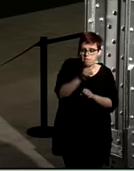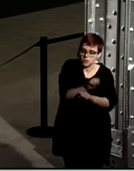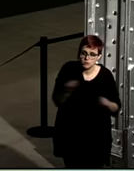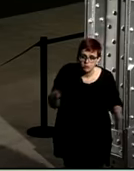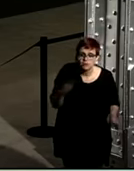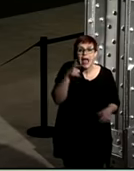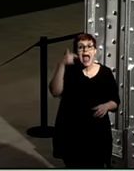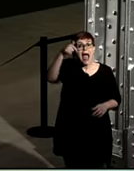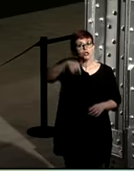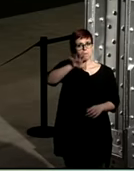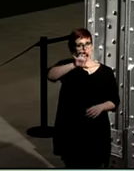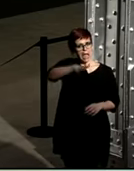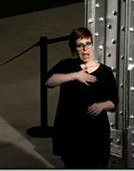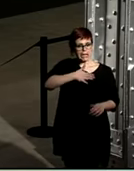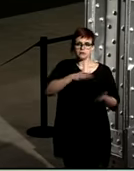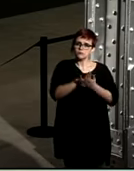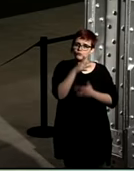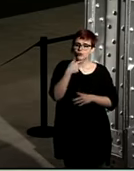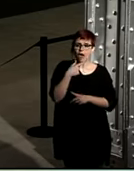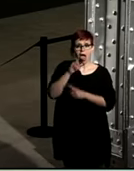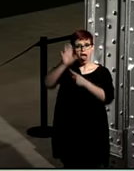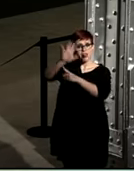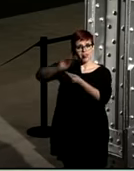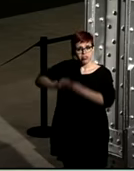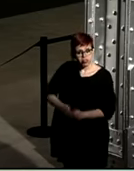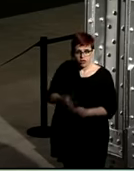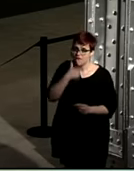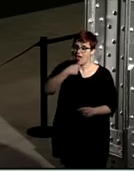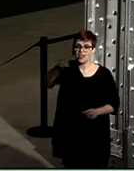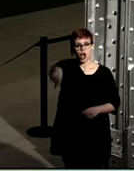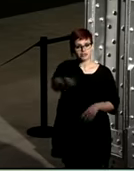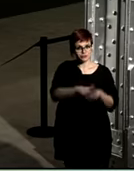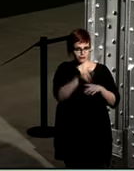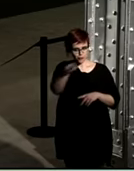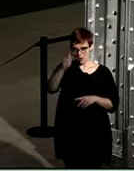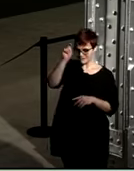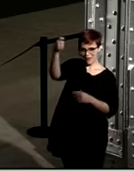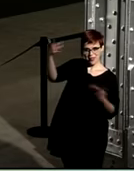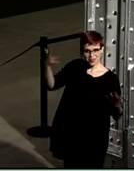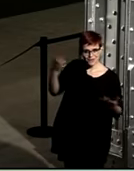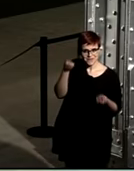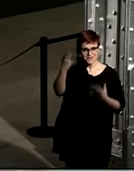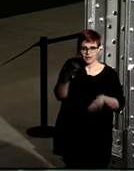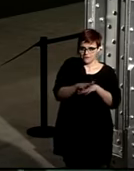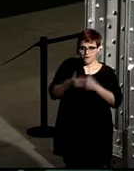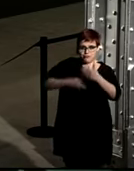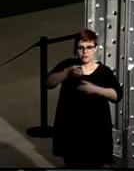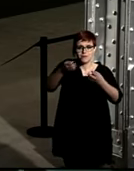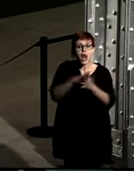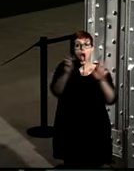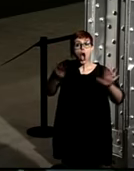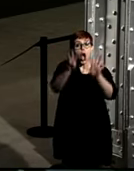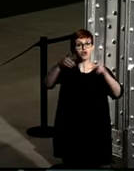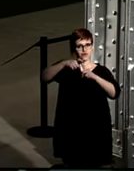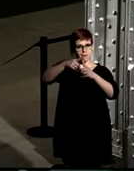hacer cine en este país no es tan fácil, ¿sabes? Bueno, pero lo has conseguido. Eso sí. Y de momento las cosas van muy bien. 8 de mayo